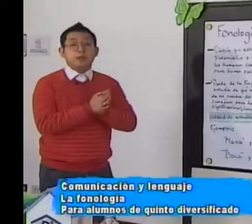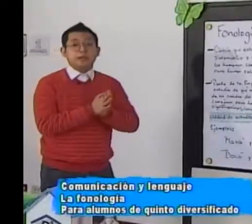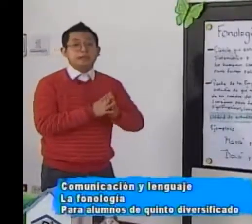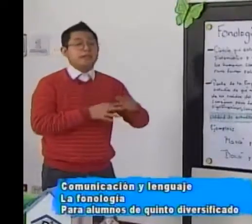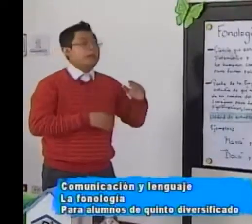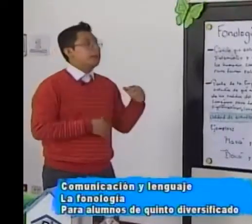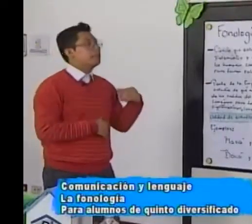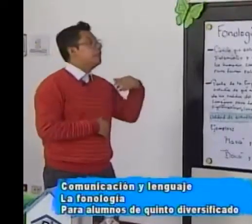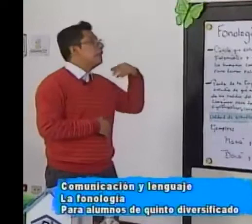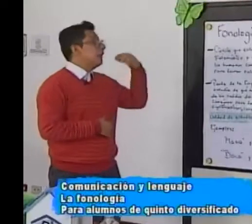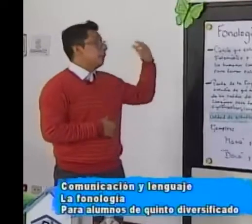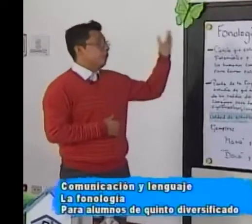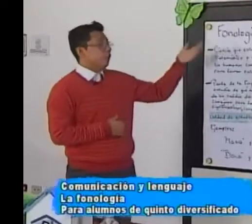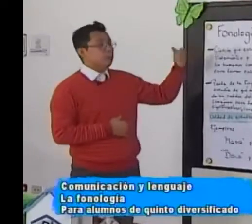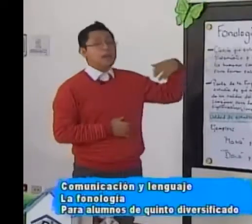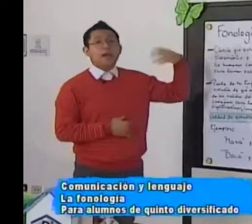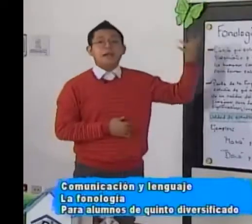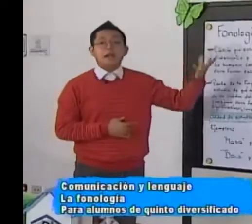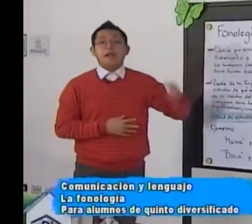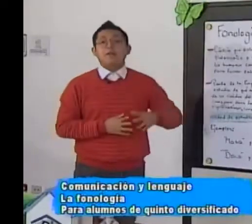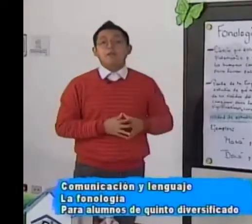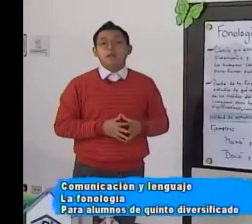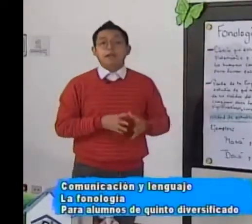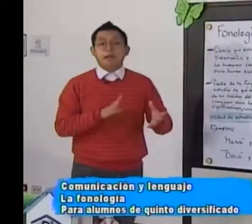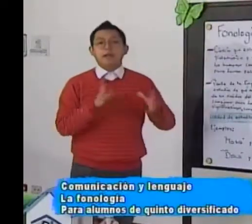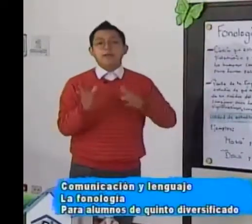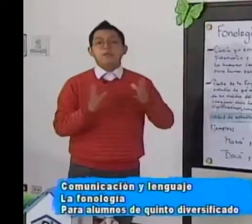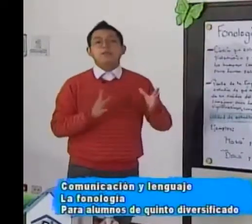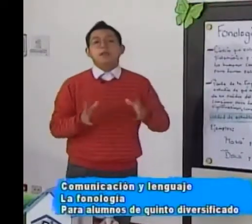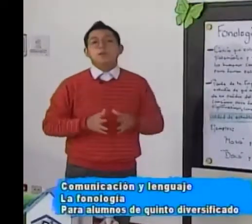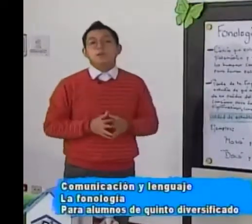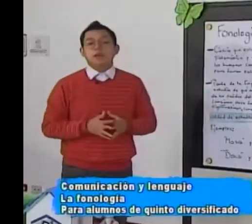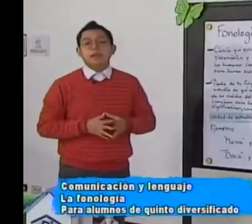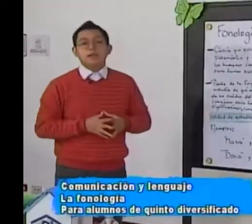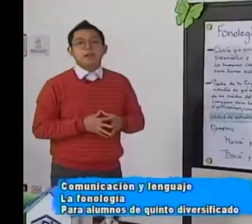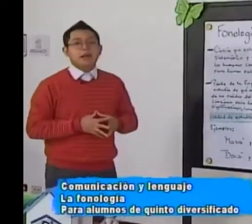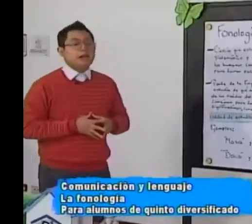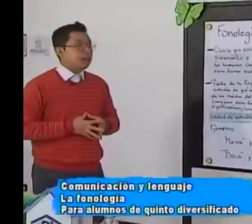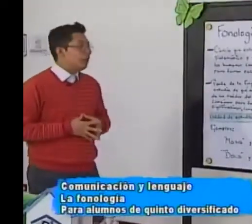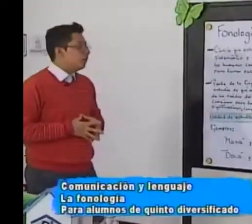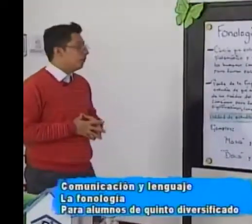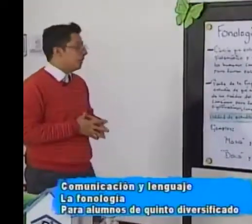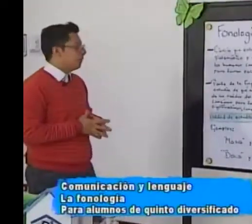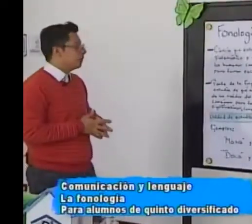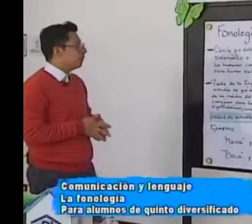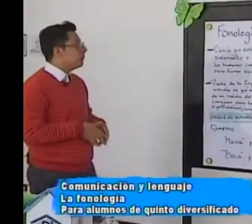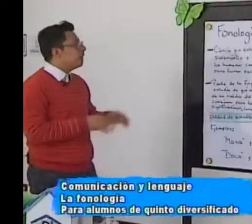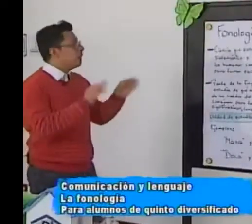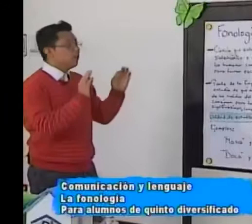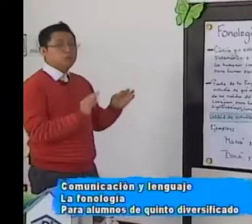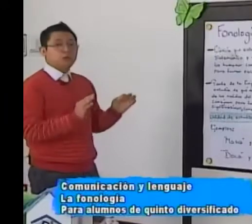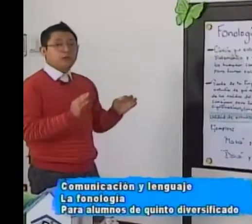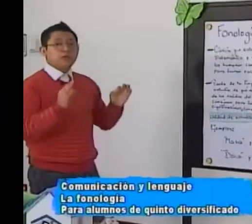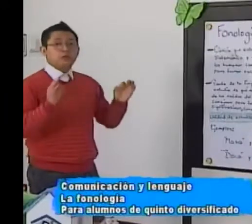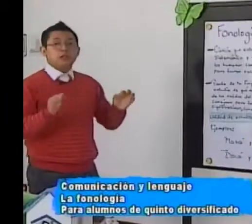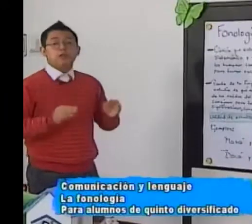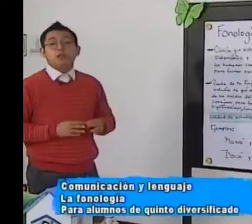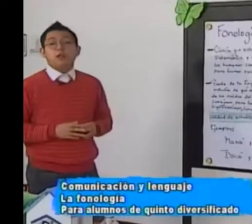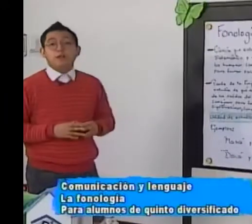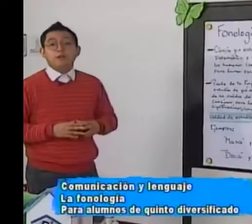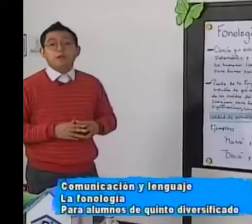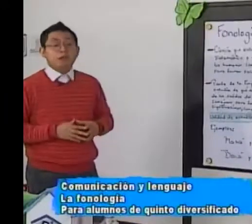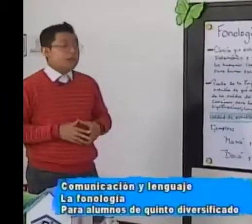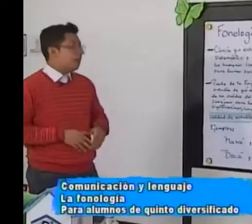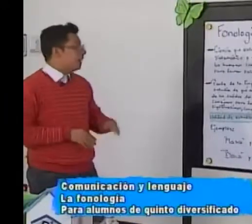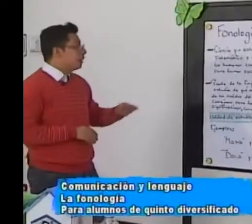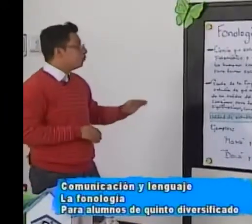dos partes, que es la fonología y la fonética, y vamos a poder identificar cada uno de ellos. Por supuesto, dentro